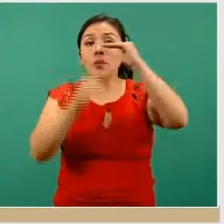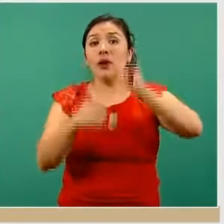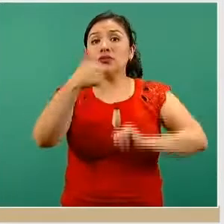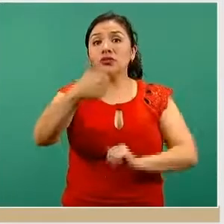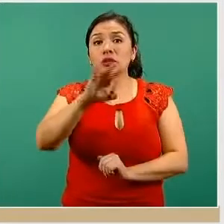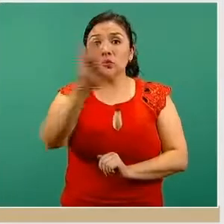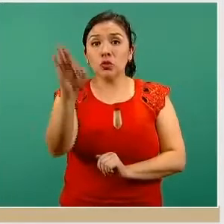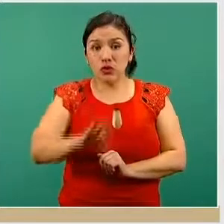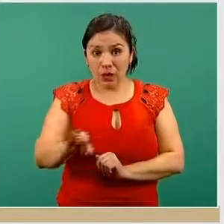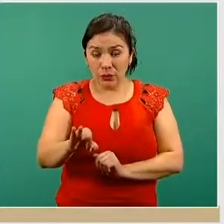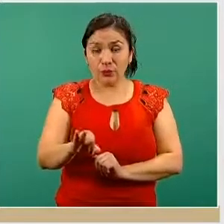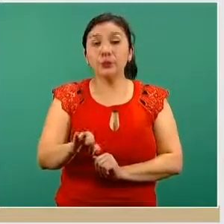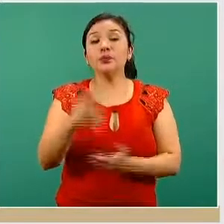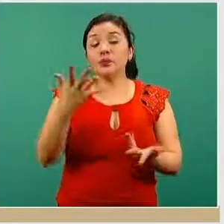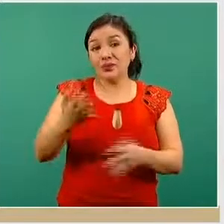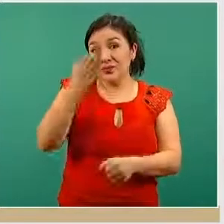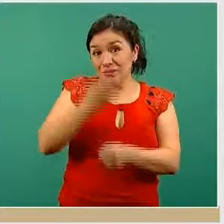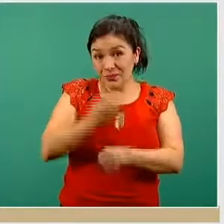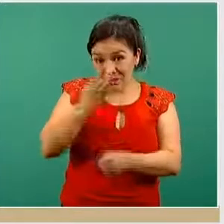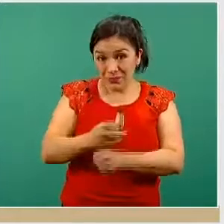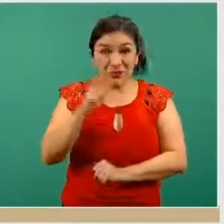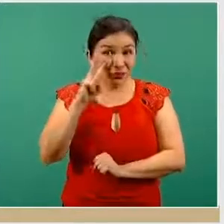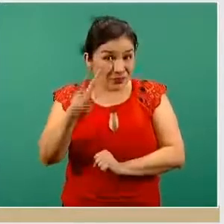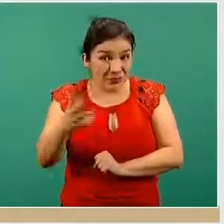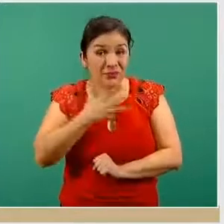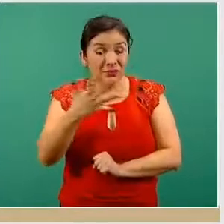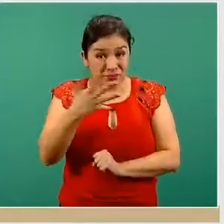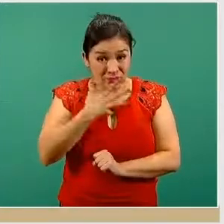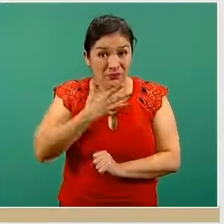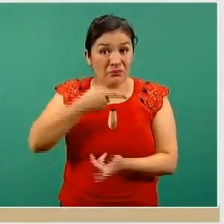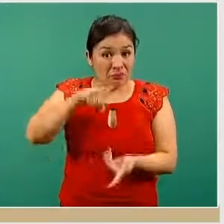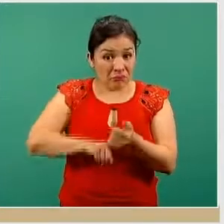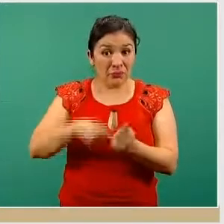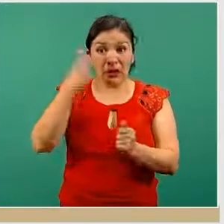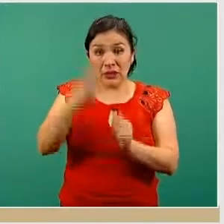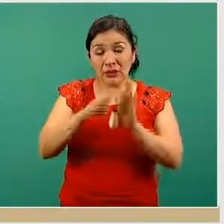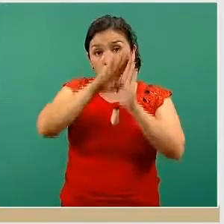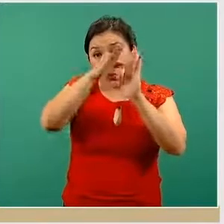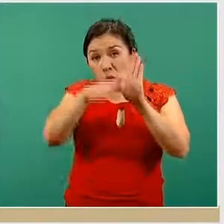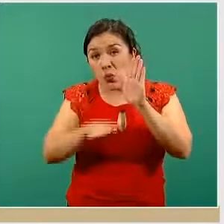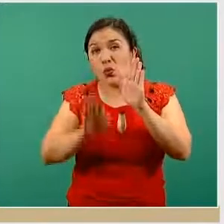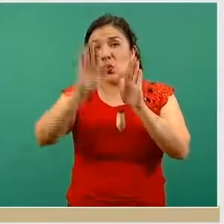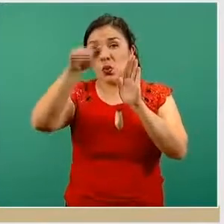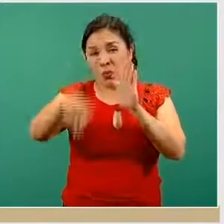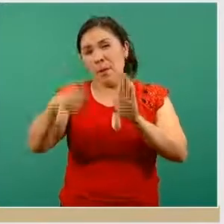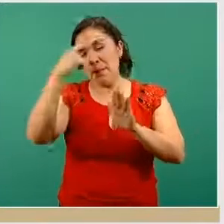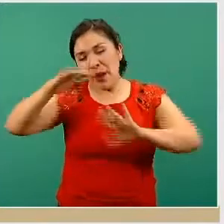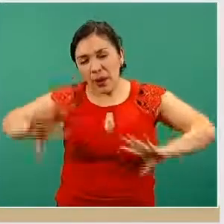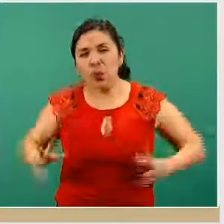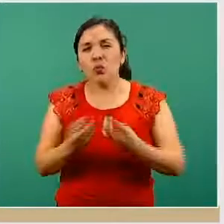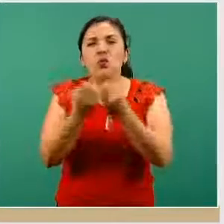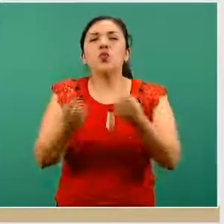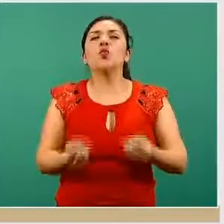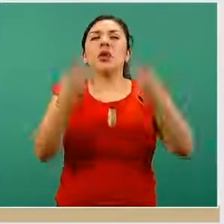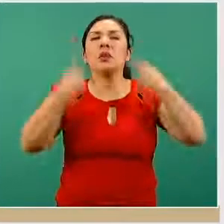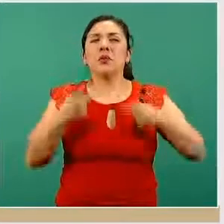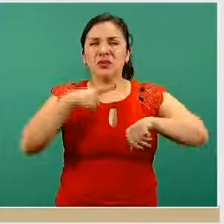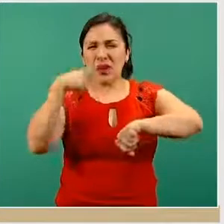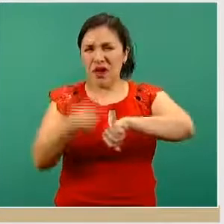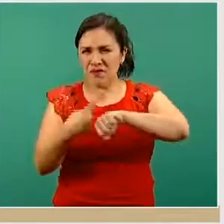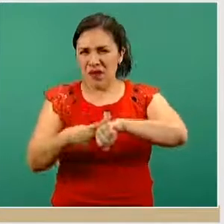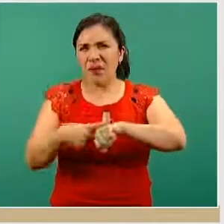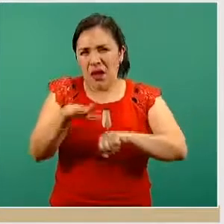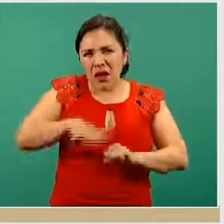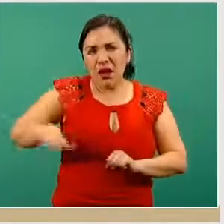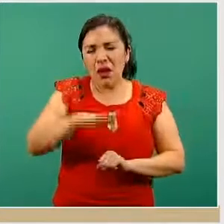6%. Y actualmente podemos observar en la curva también de casos estimados y en relación